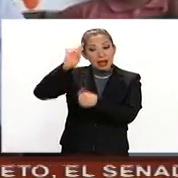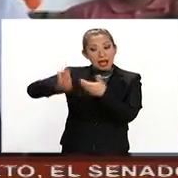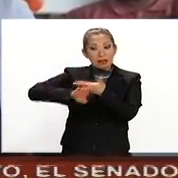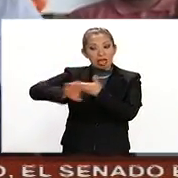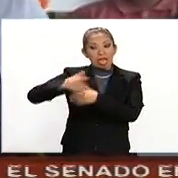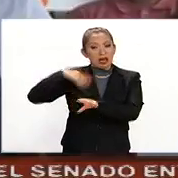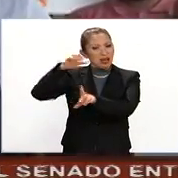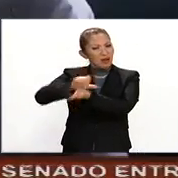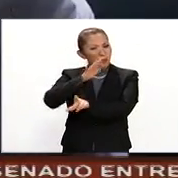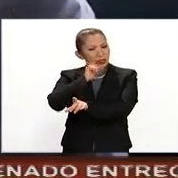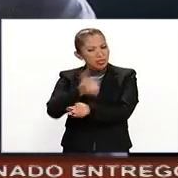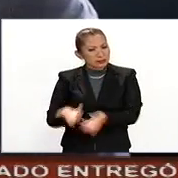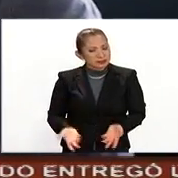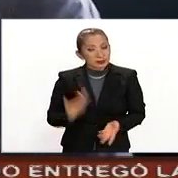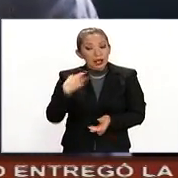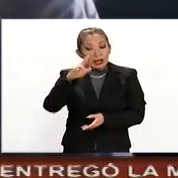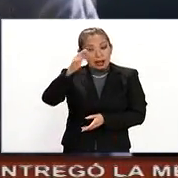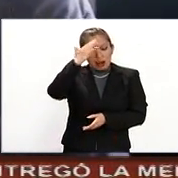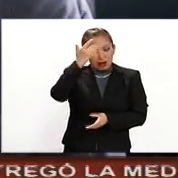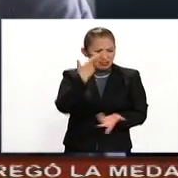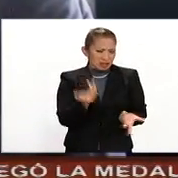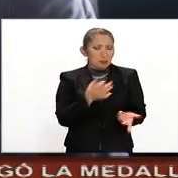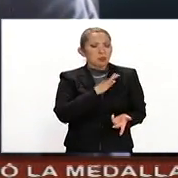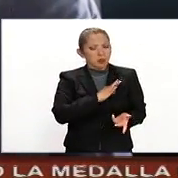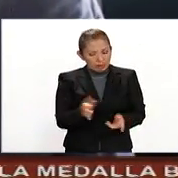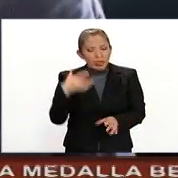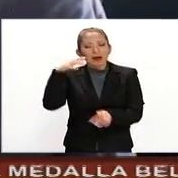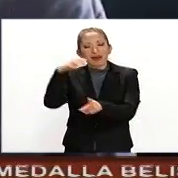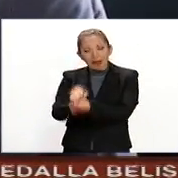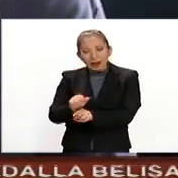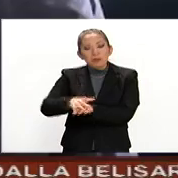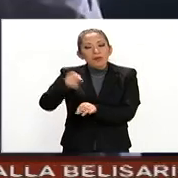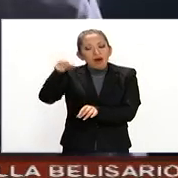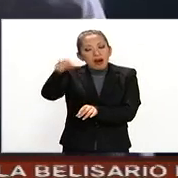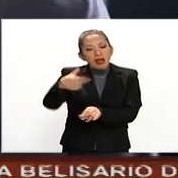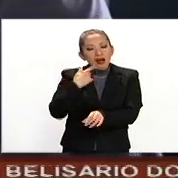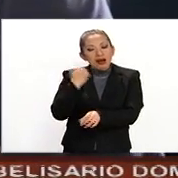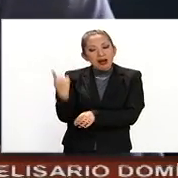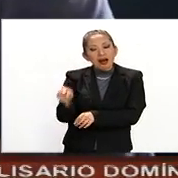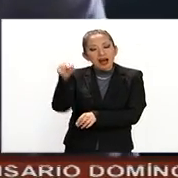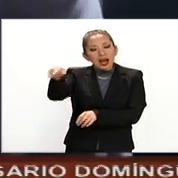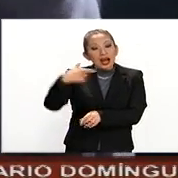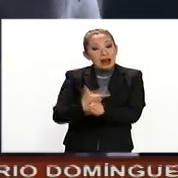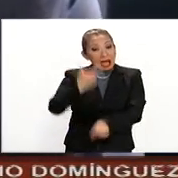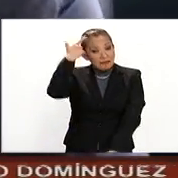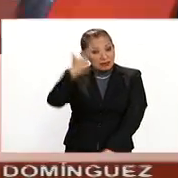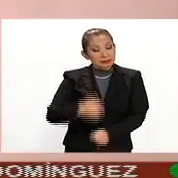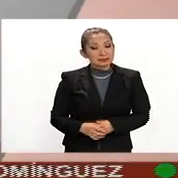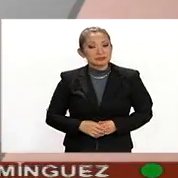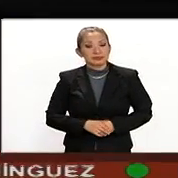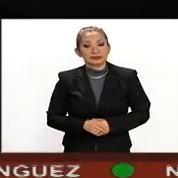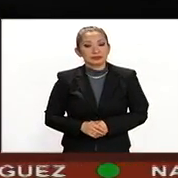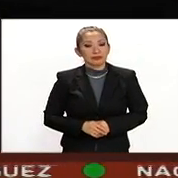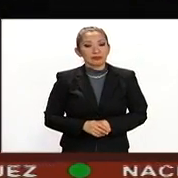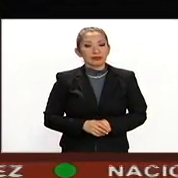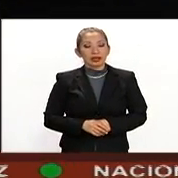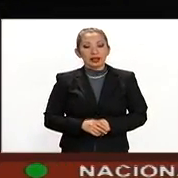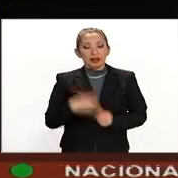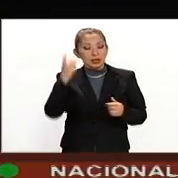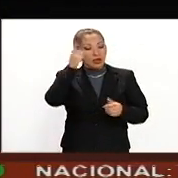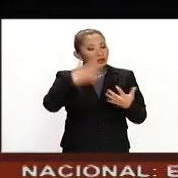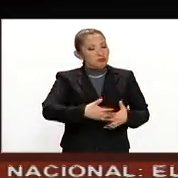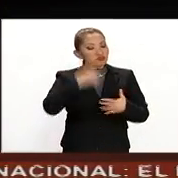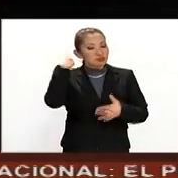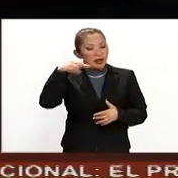evitar que sea detenido. Reconocen que sí podrían apresarlo por estar acusado de delitos graves. Empresarios